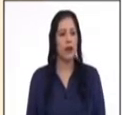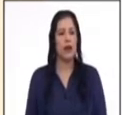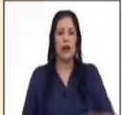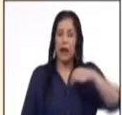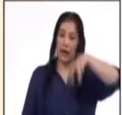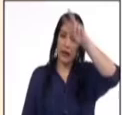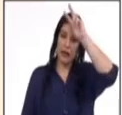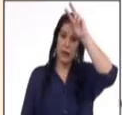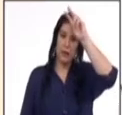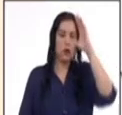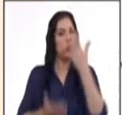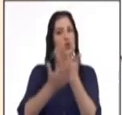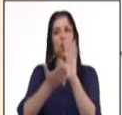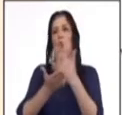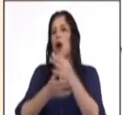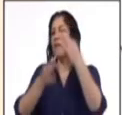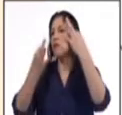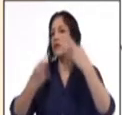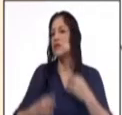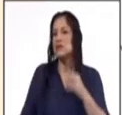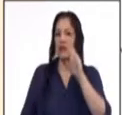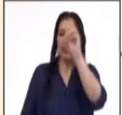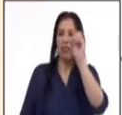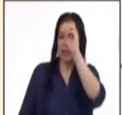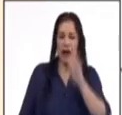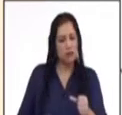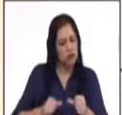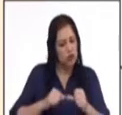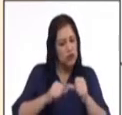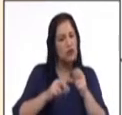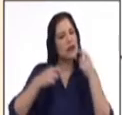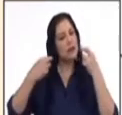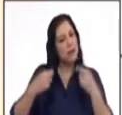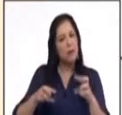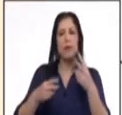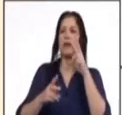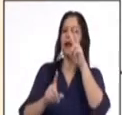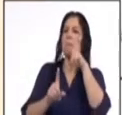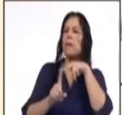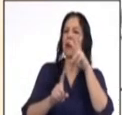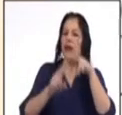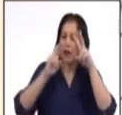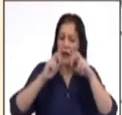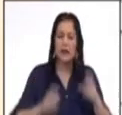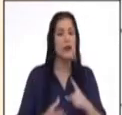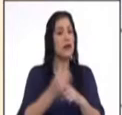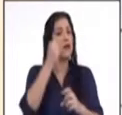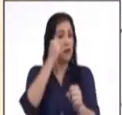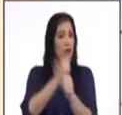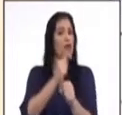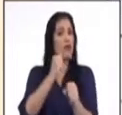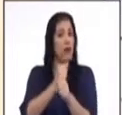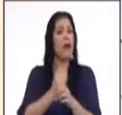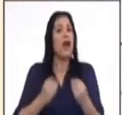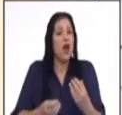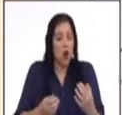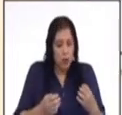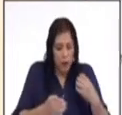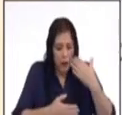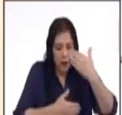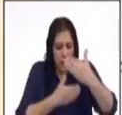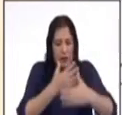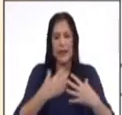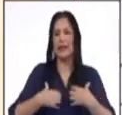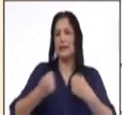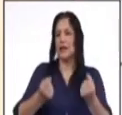en el Perú no hay estadísticas continuas que permitan ver de manera confiable la evolución de